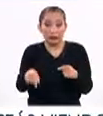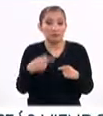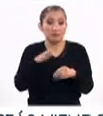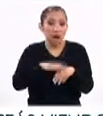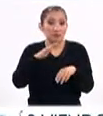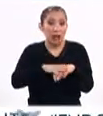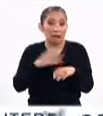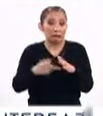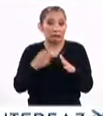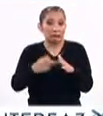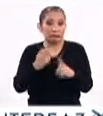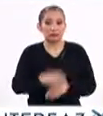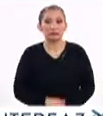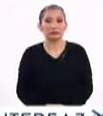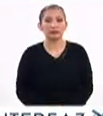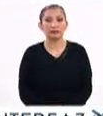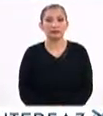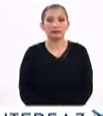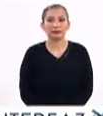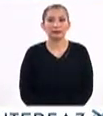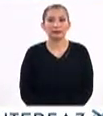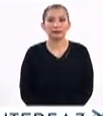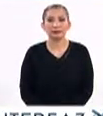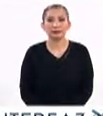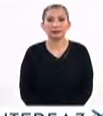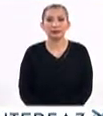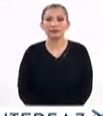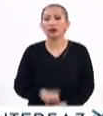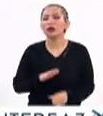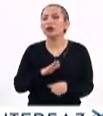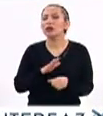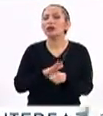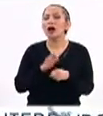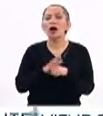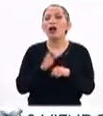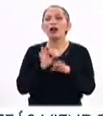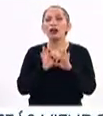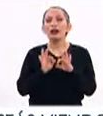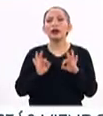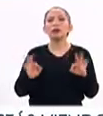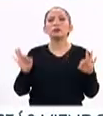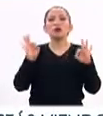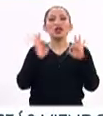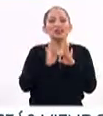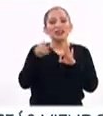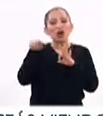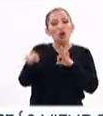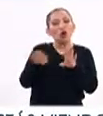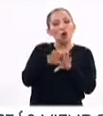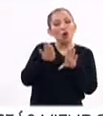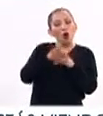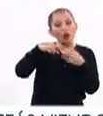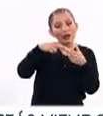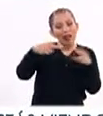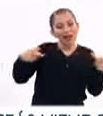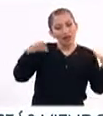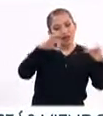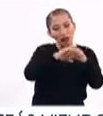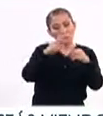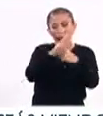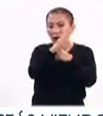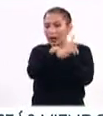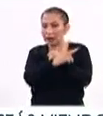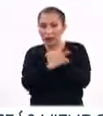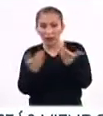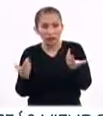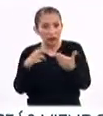cada vez más en aumento, ¿no? Claro, sin duda alguna. ¿Cuál es la relevancia de tener este tipo de relaciones entre los